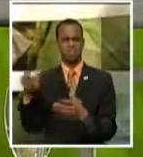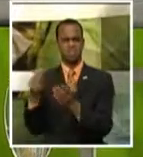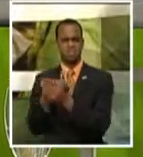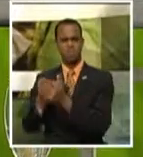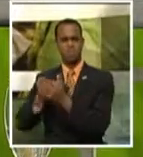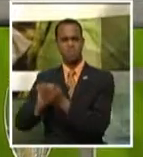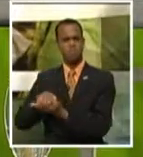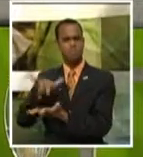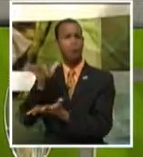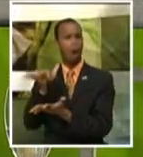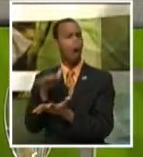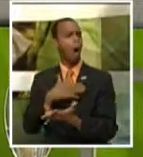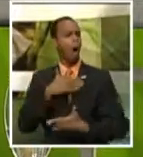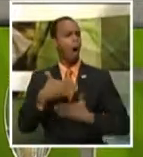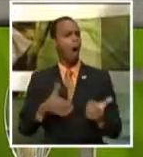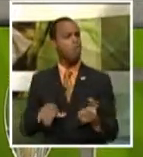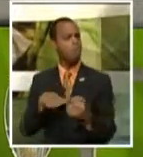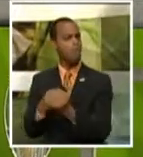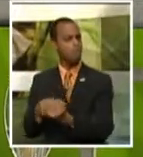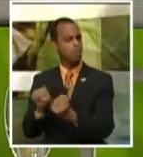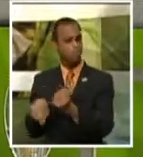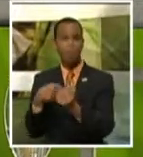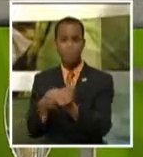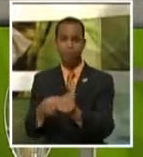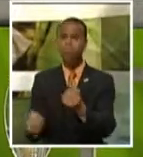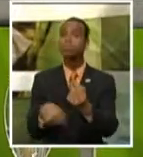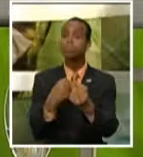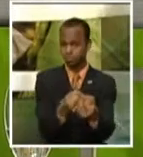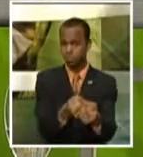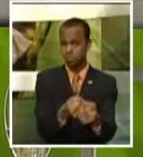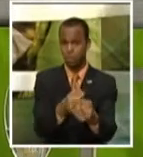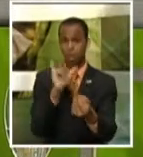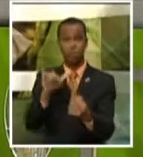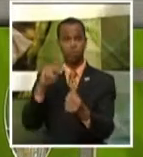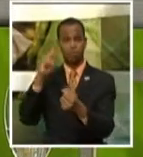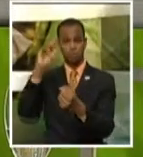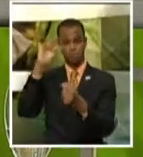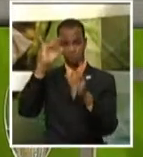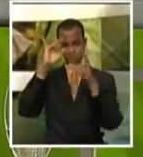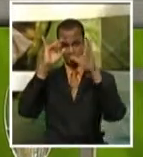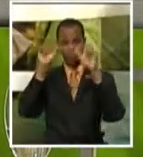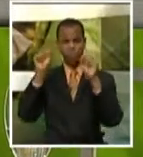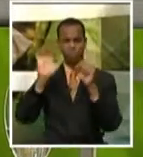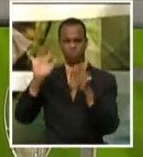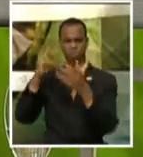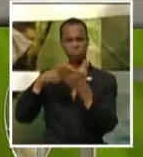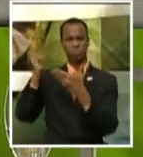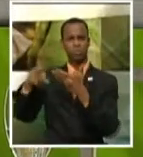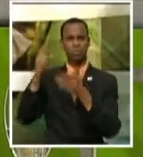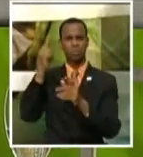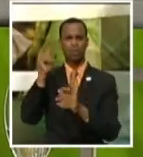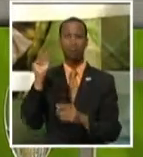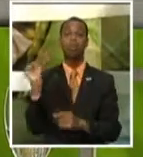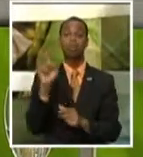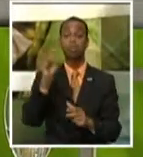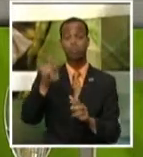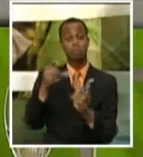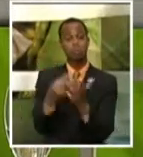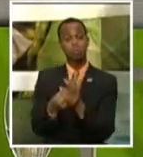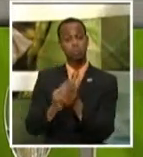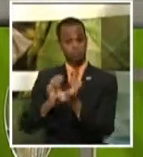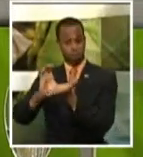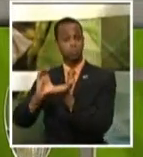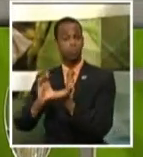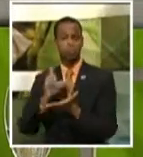presidencial para facilitar financiamiento a todo aquel que esté dispuesto